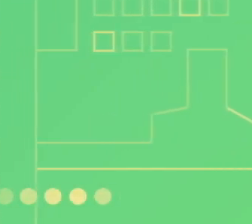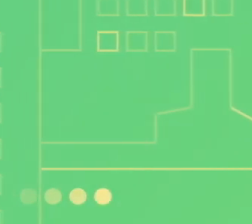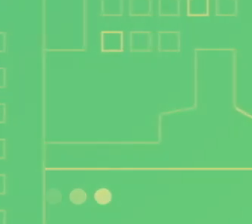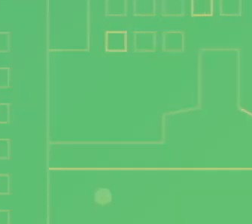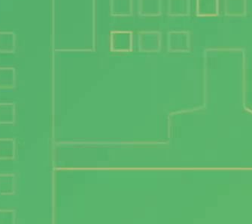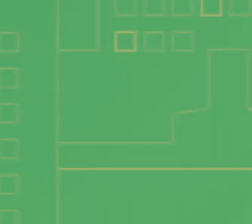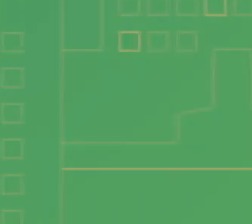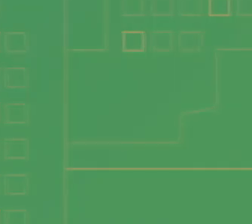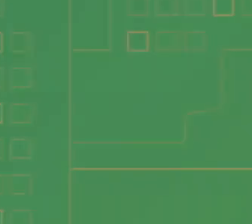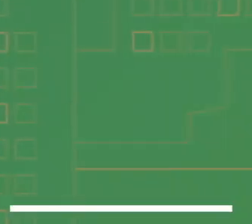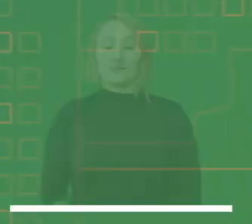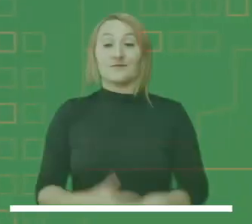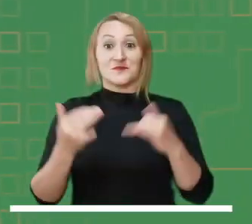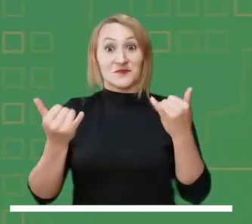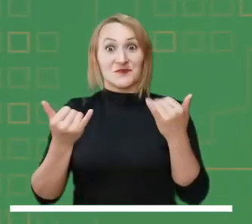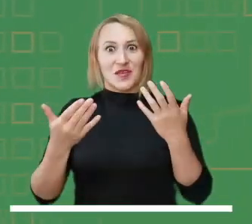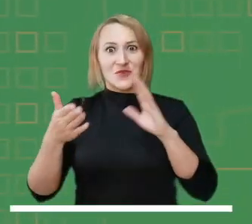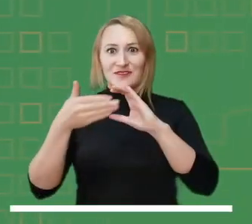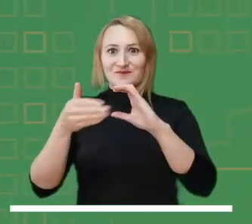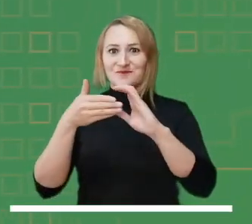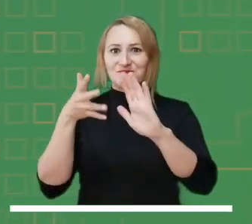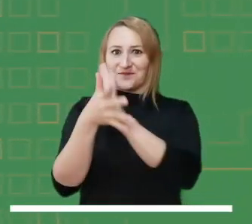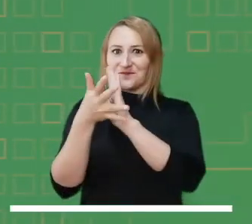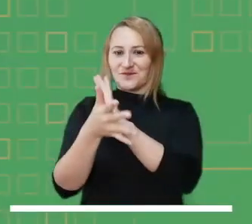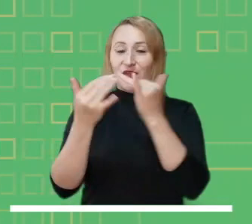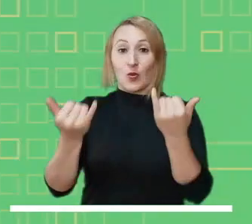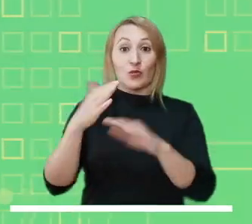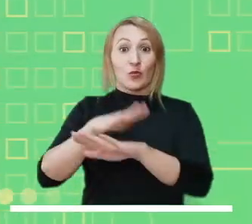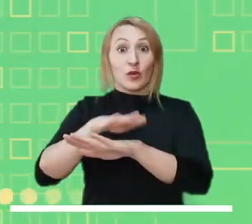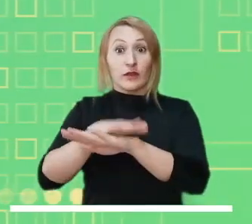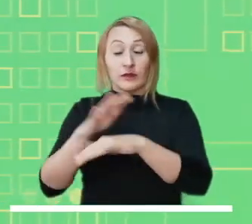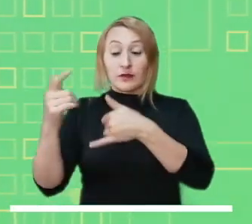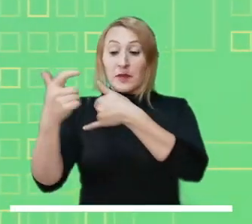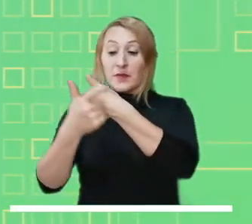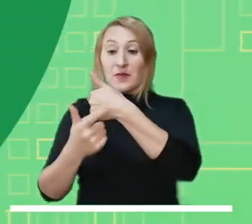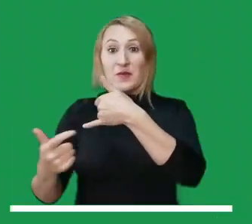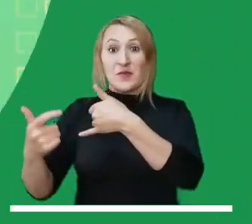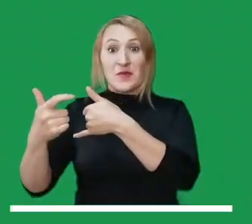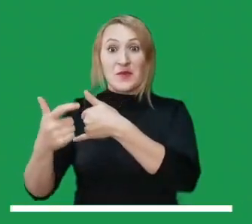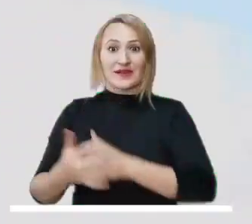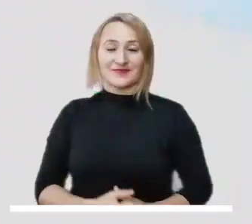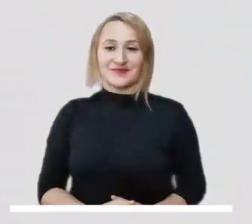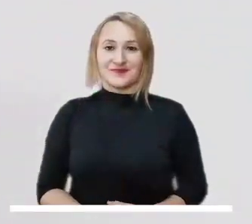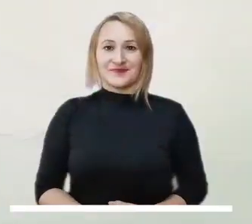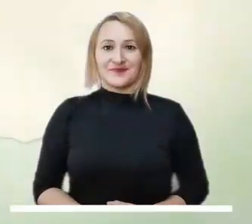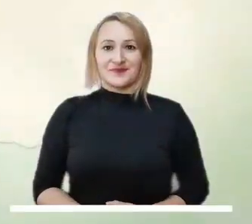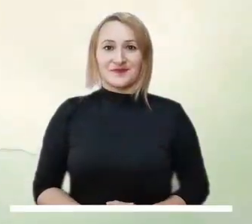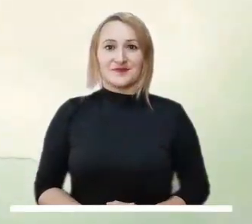A continuación, los invitamos a conocer el pronóstico del tiempo de la tarde en las diferentes regiones del país.